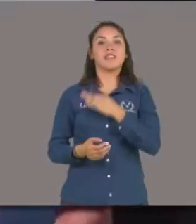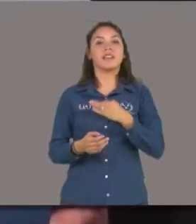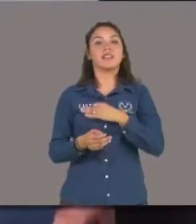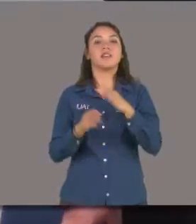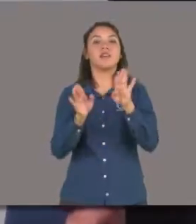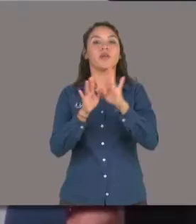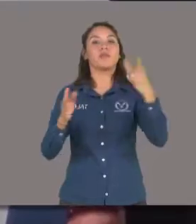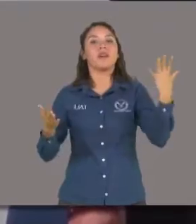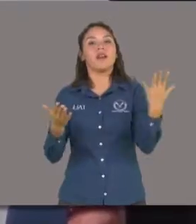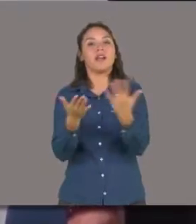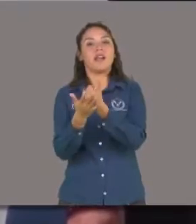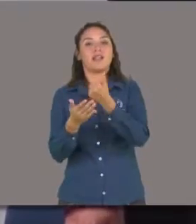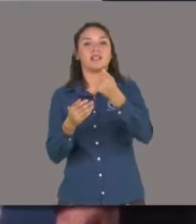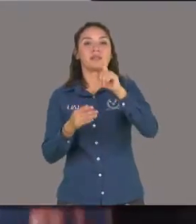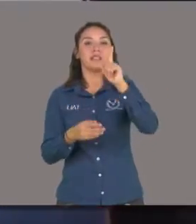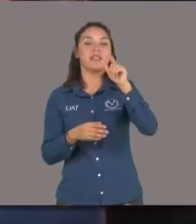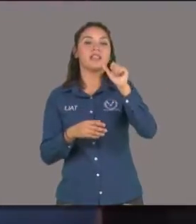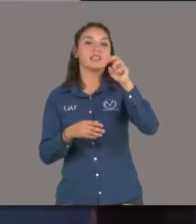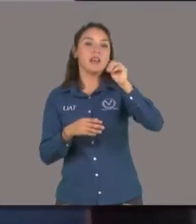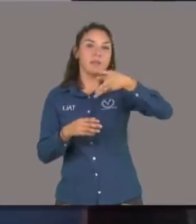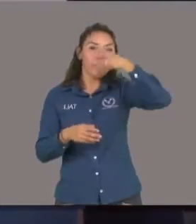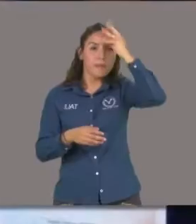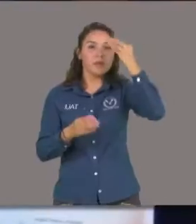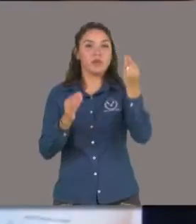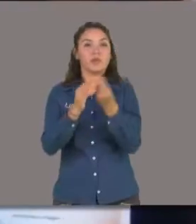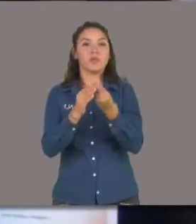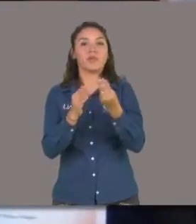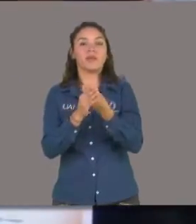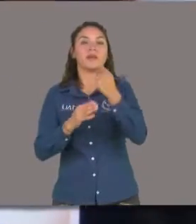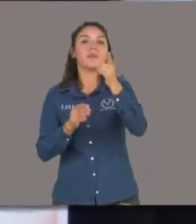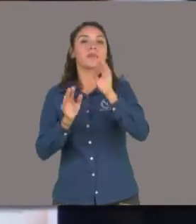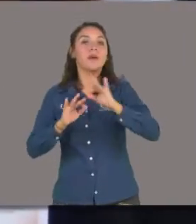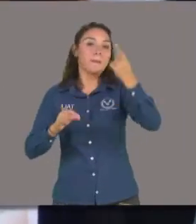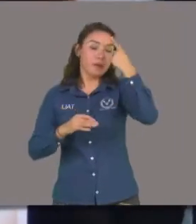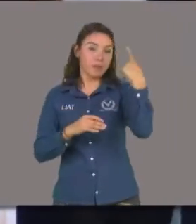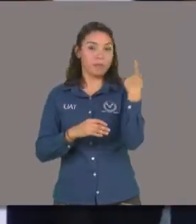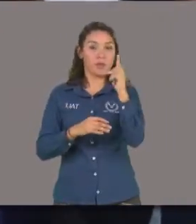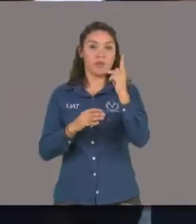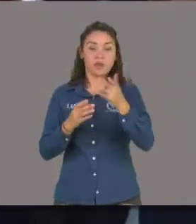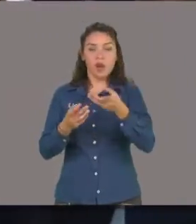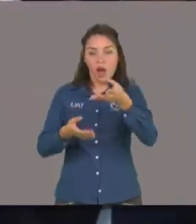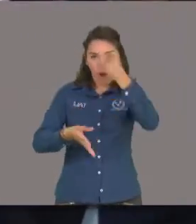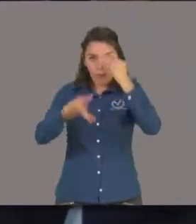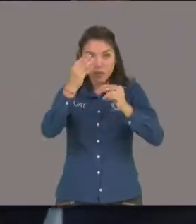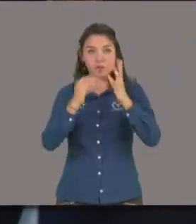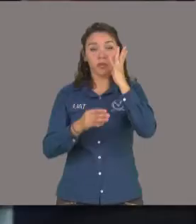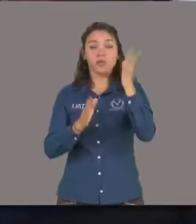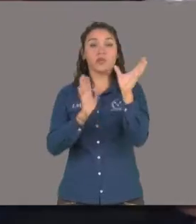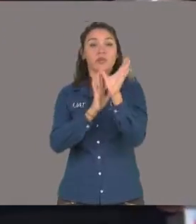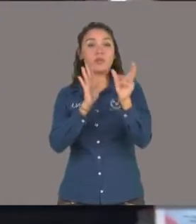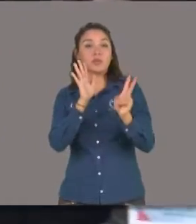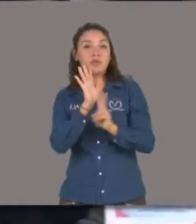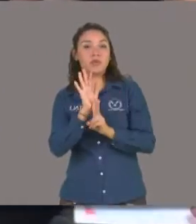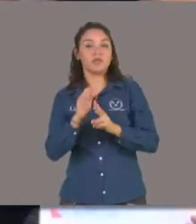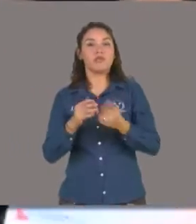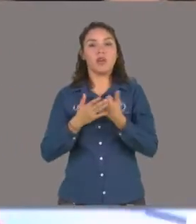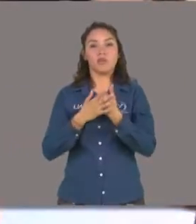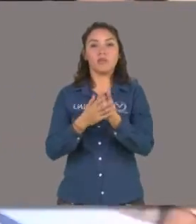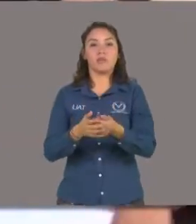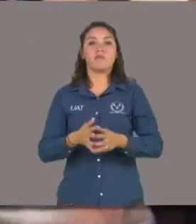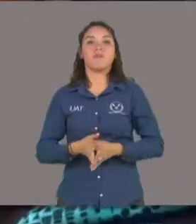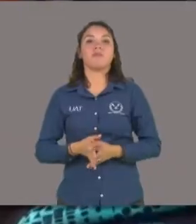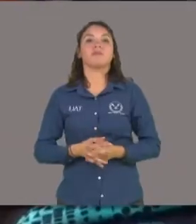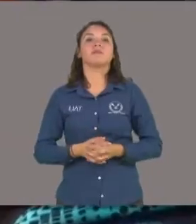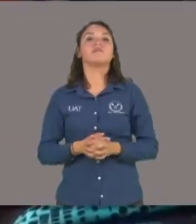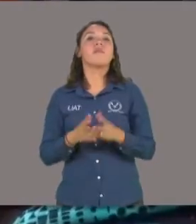recibió de manos de los organizadores su diploma y era evidente la emoción y la satisfacción por haber alcanzado esta meta